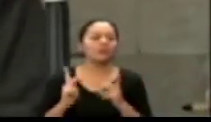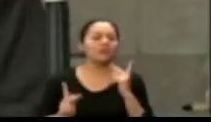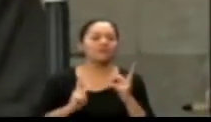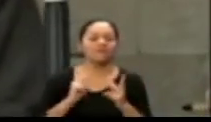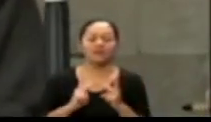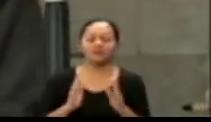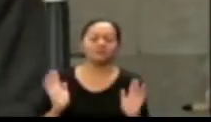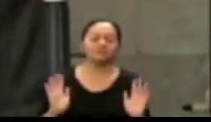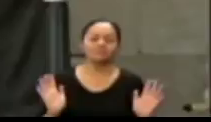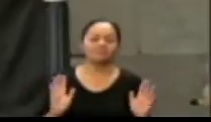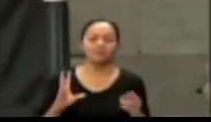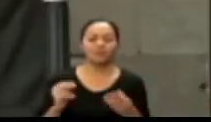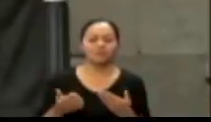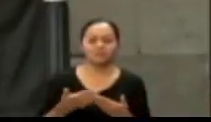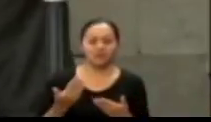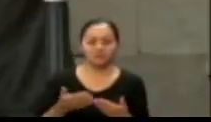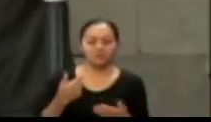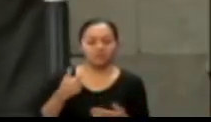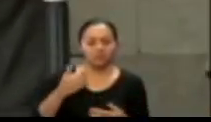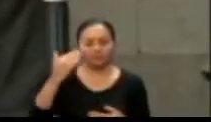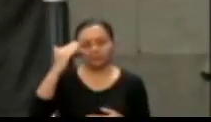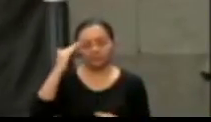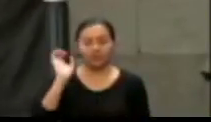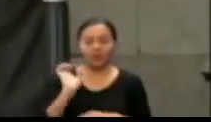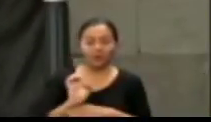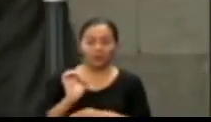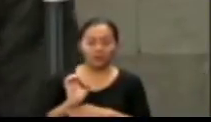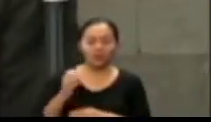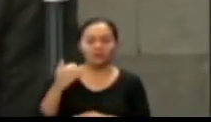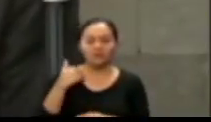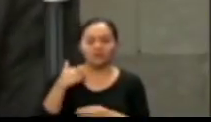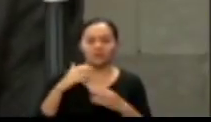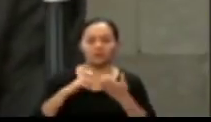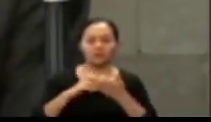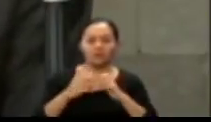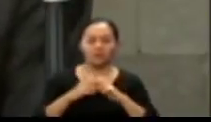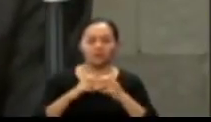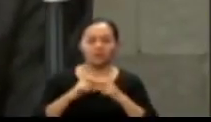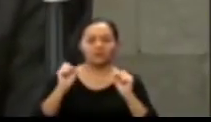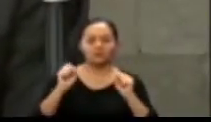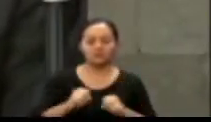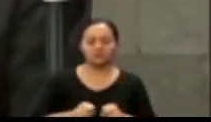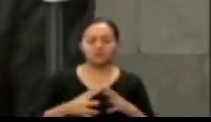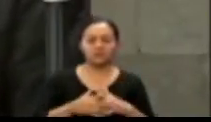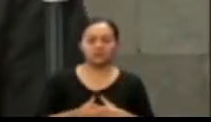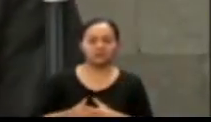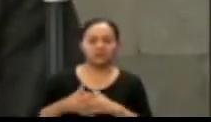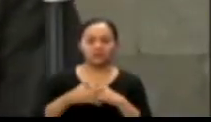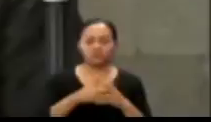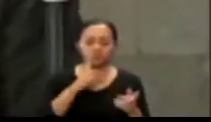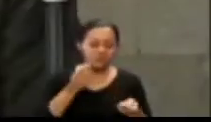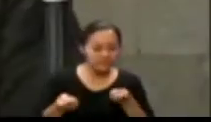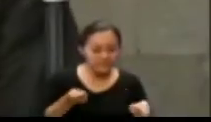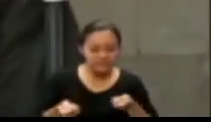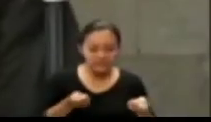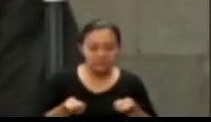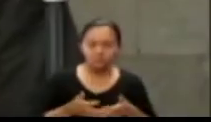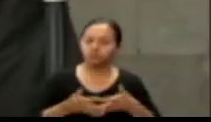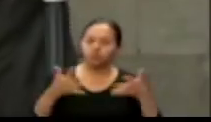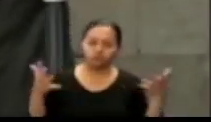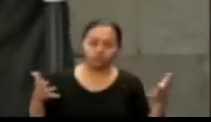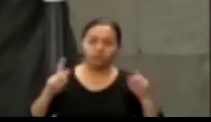fácil, porque Ecuador en los últimos años había sufrido una injerencia por parte de los Estados Unidos bastante dura,